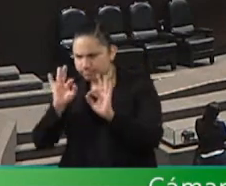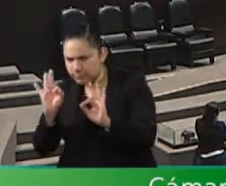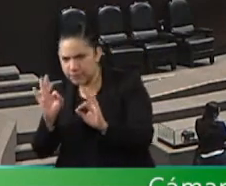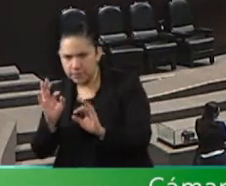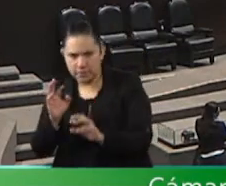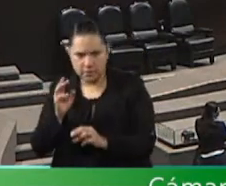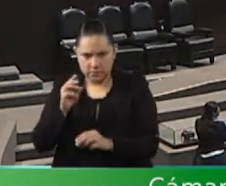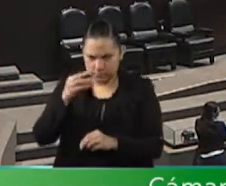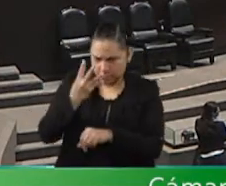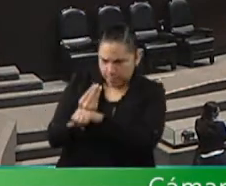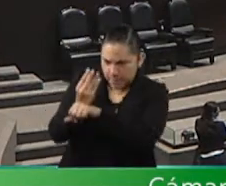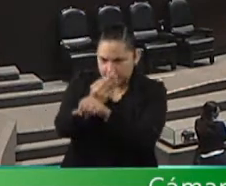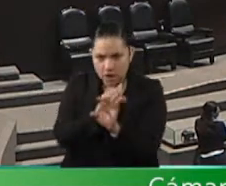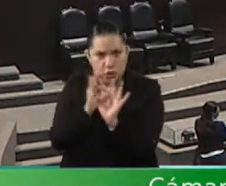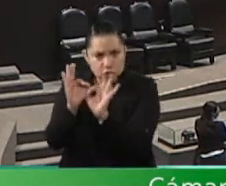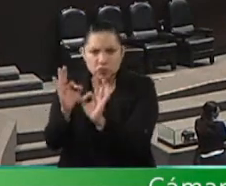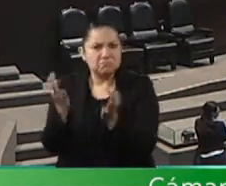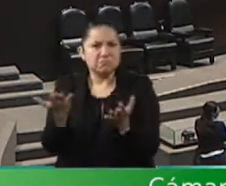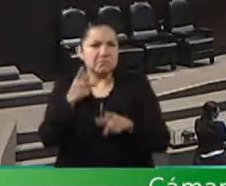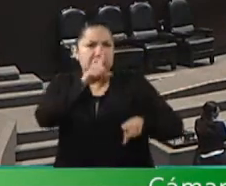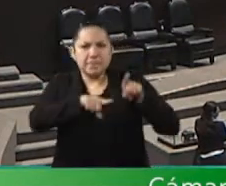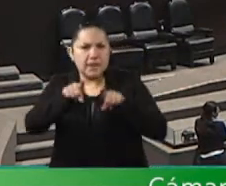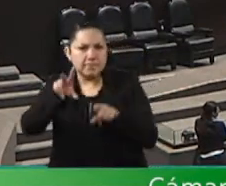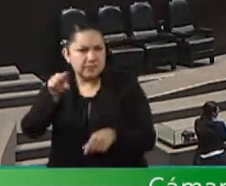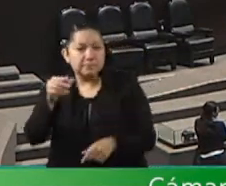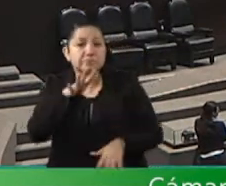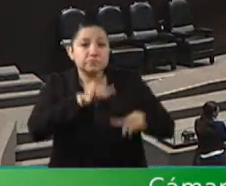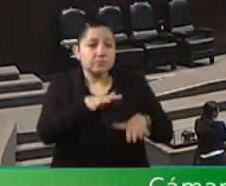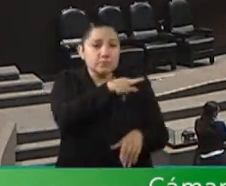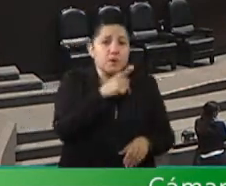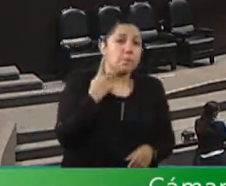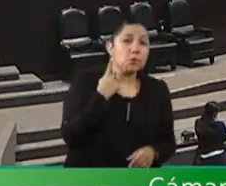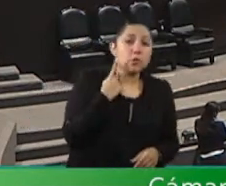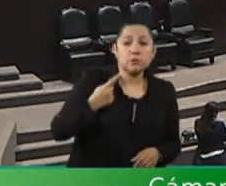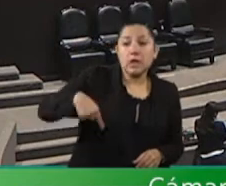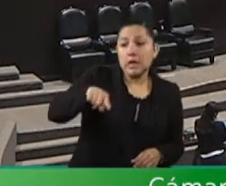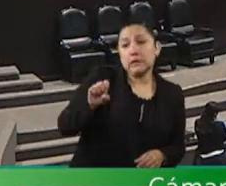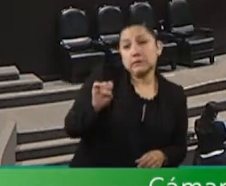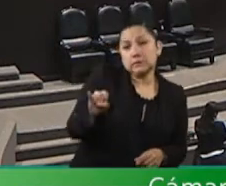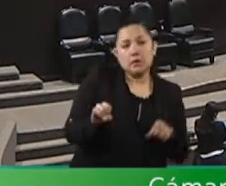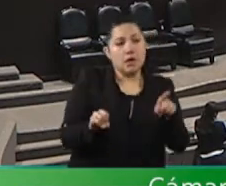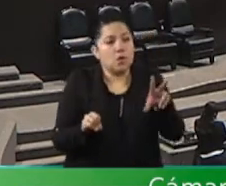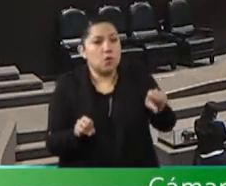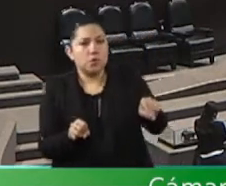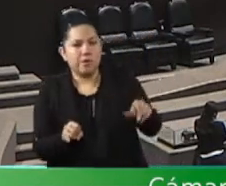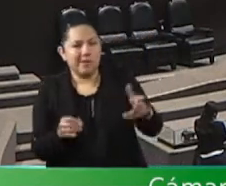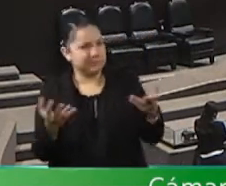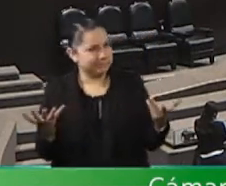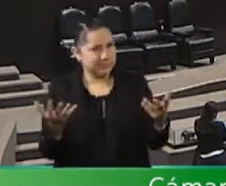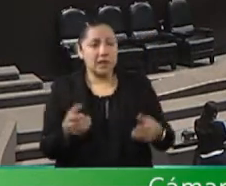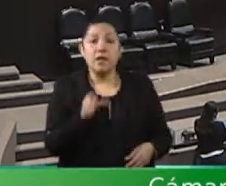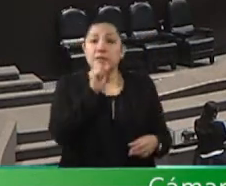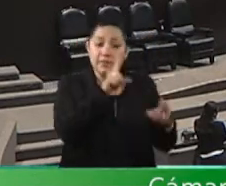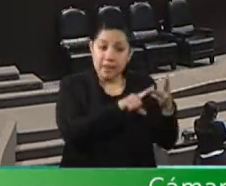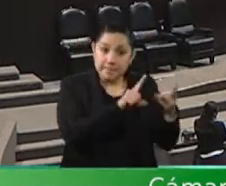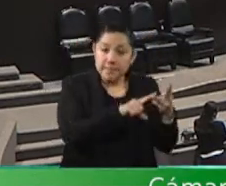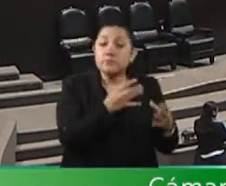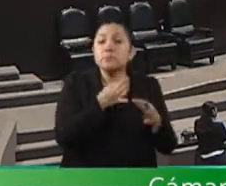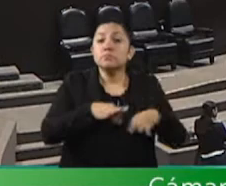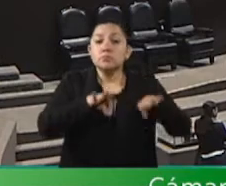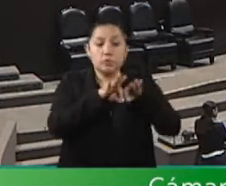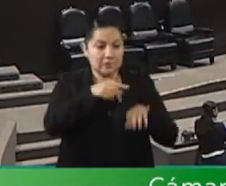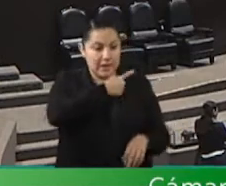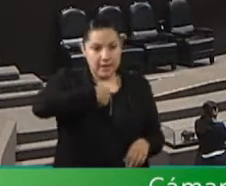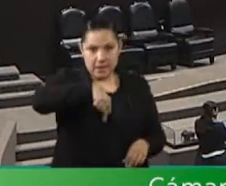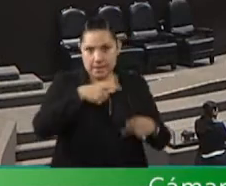créditos políticos. Tercero, la exclusividad provoca que la cobertura y mejoramiento del servicio dependa de la voluntad del proveedor y